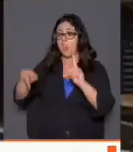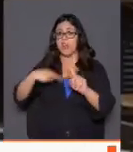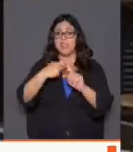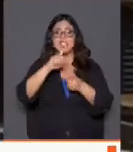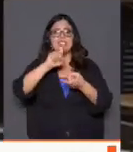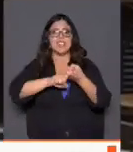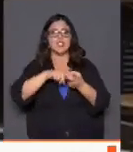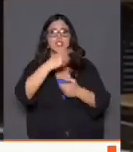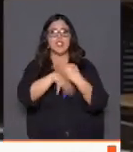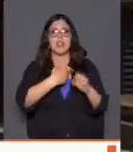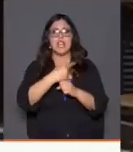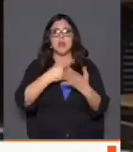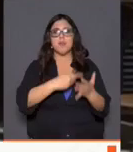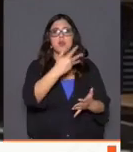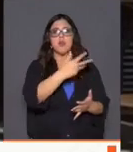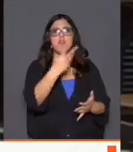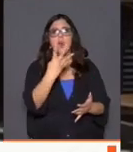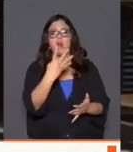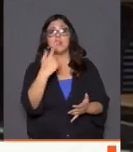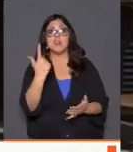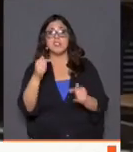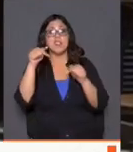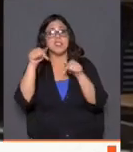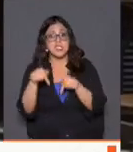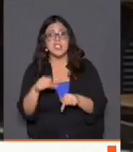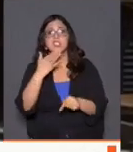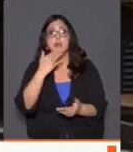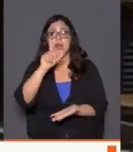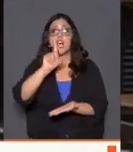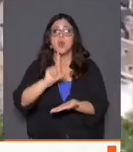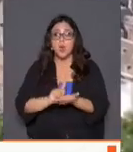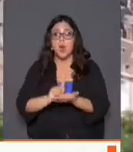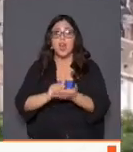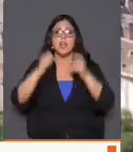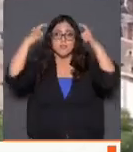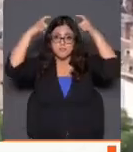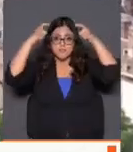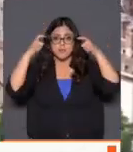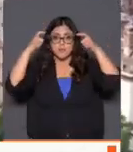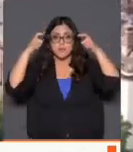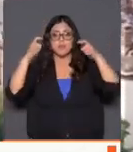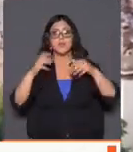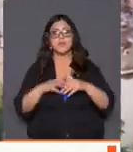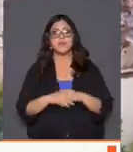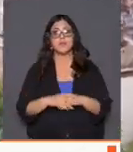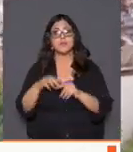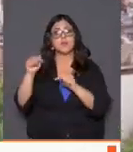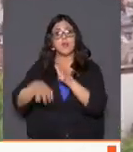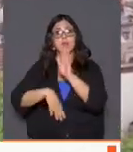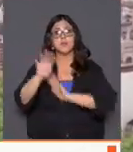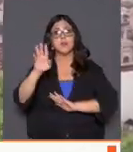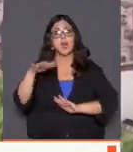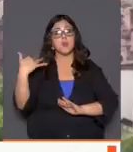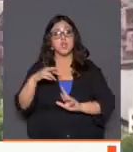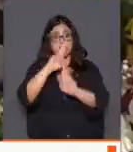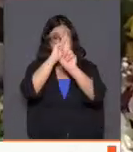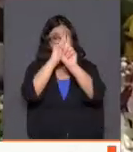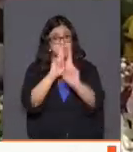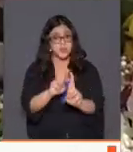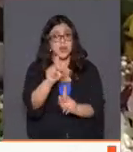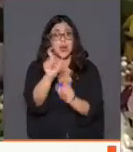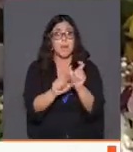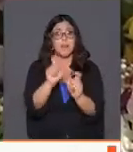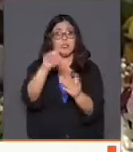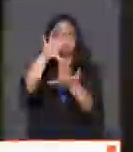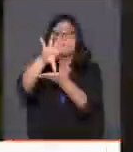en 1947 y este es por supuesto el lugar donde fue coronada después del más grage al que asistirán líderes de